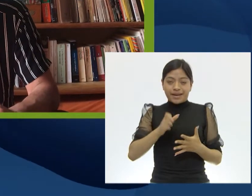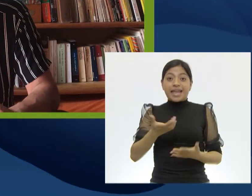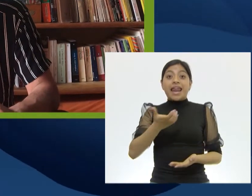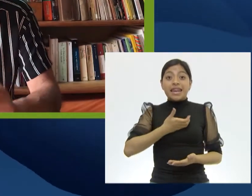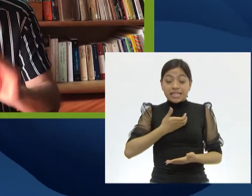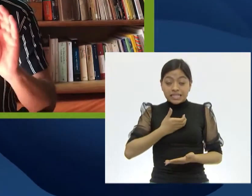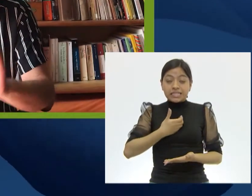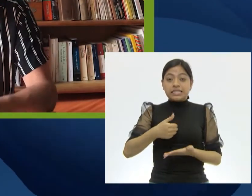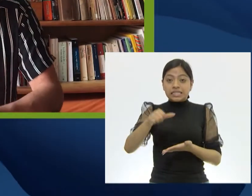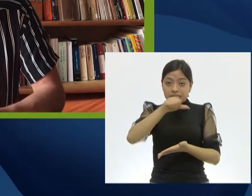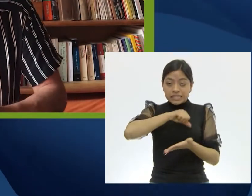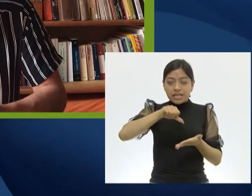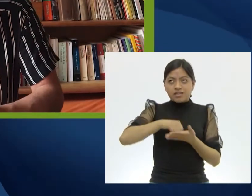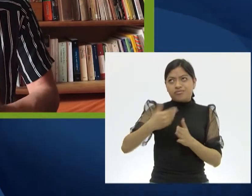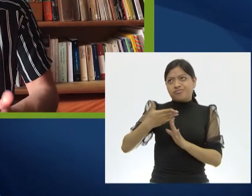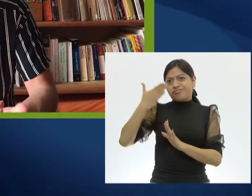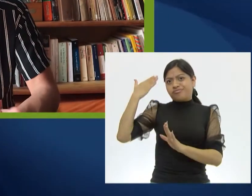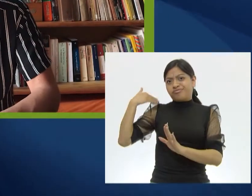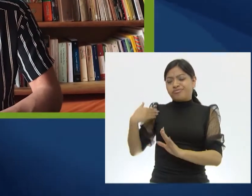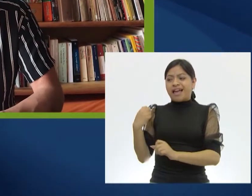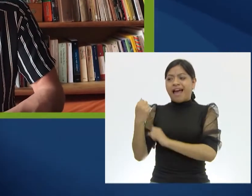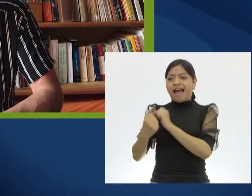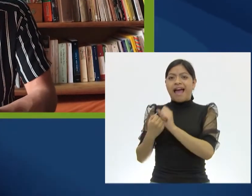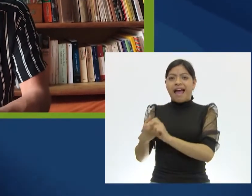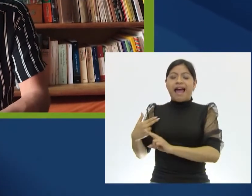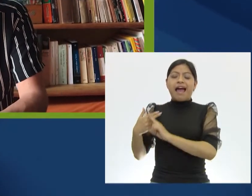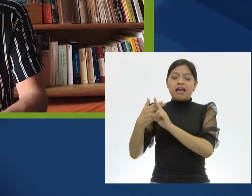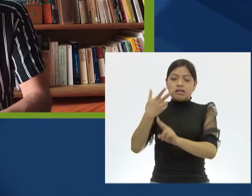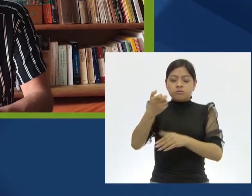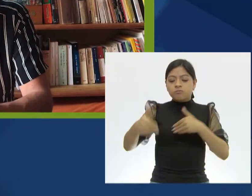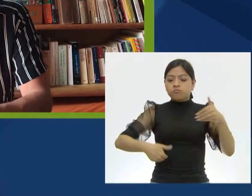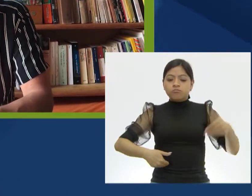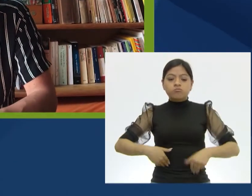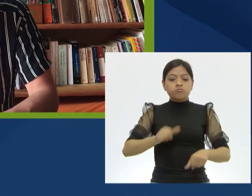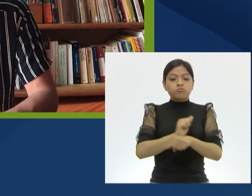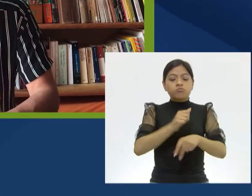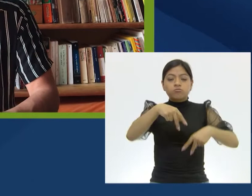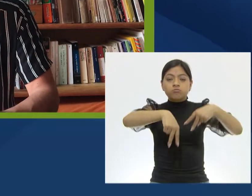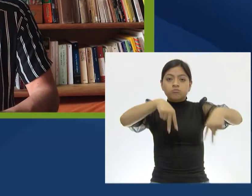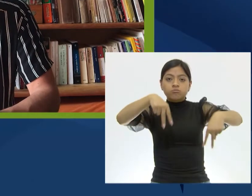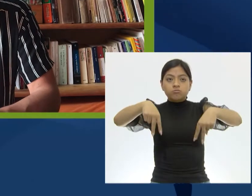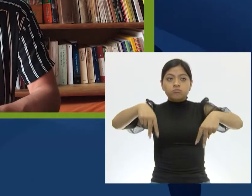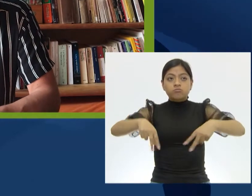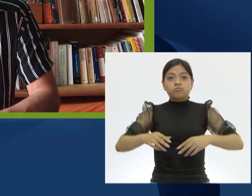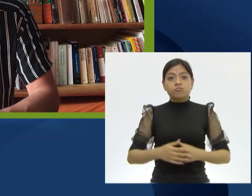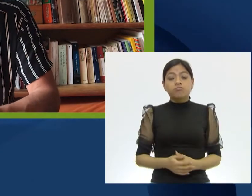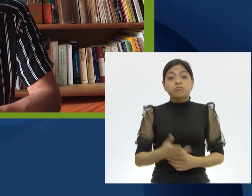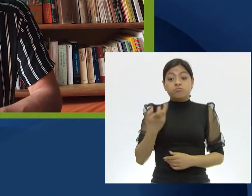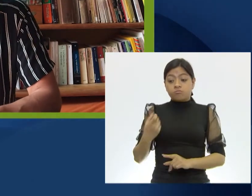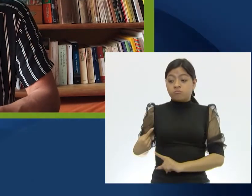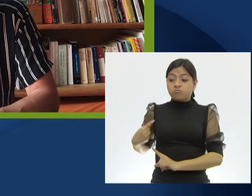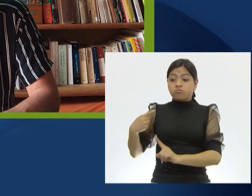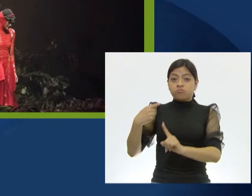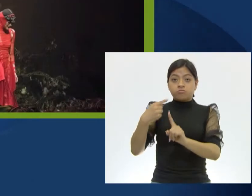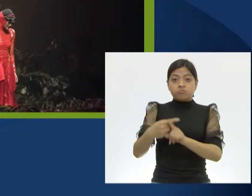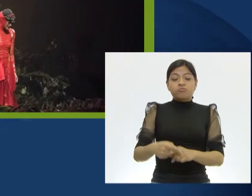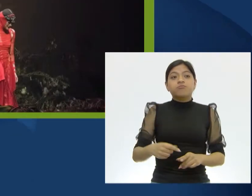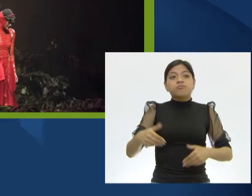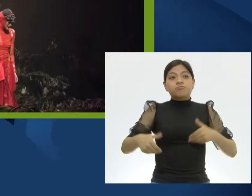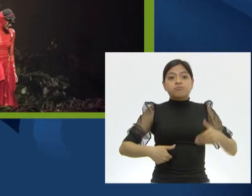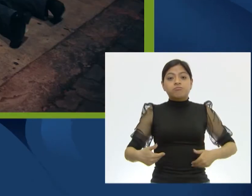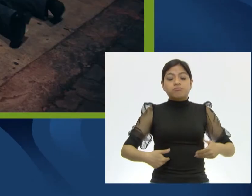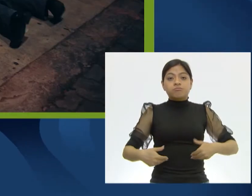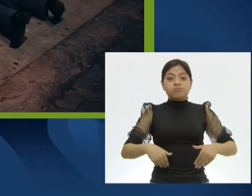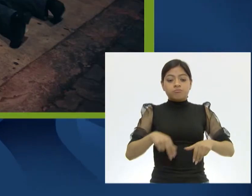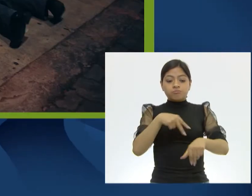de México. Desde hace muchos años yo me dedico al teatro y parte de ese tiempo me dediqué a hacer teatro para niños.